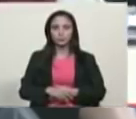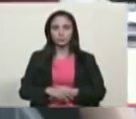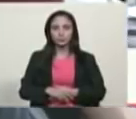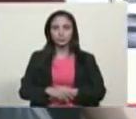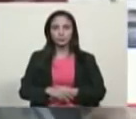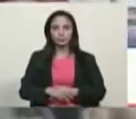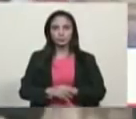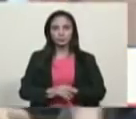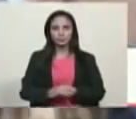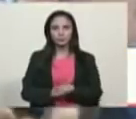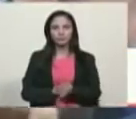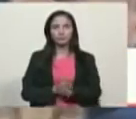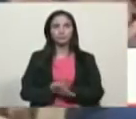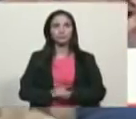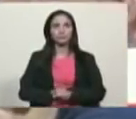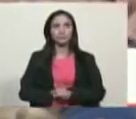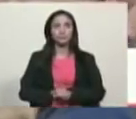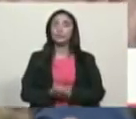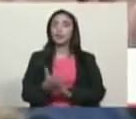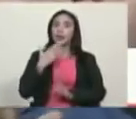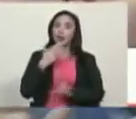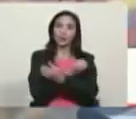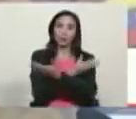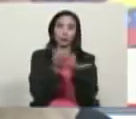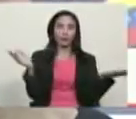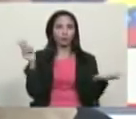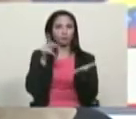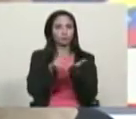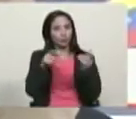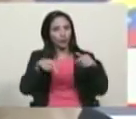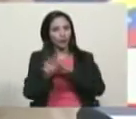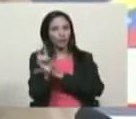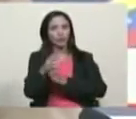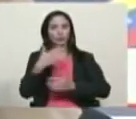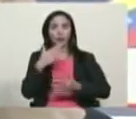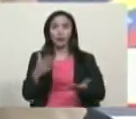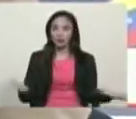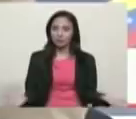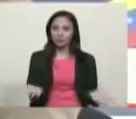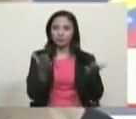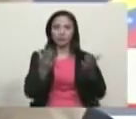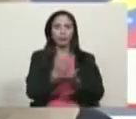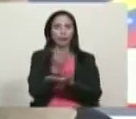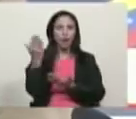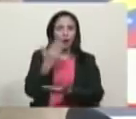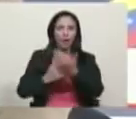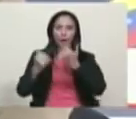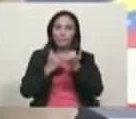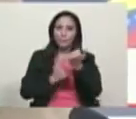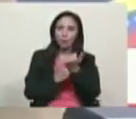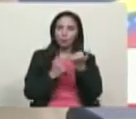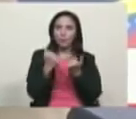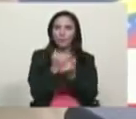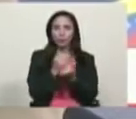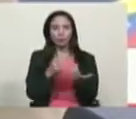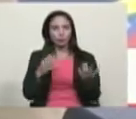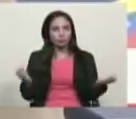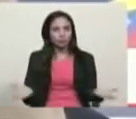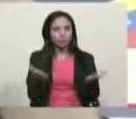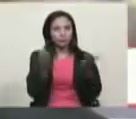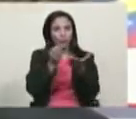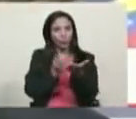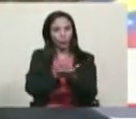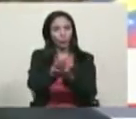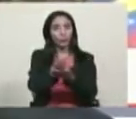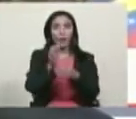arrebatará. Les doy las gracias por venir a Venezuela. Y vamos a elevar la solidaridad, la actividad permanente,